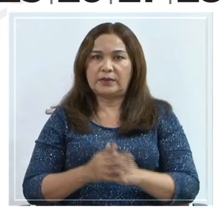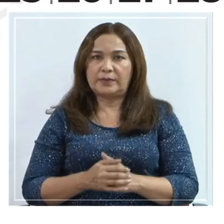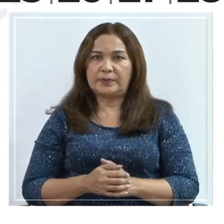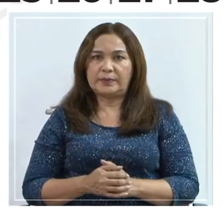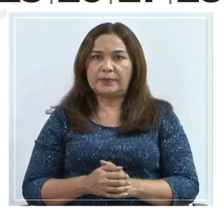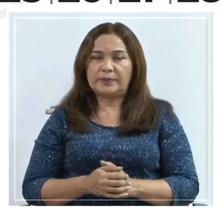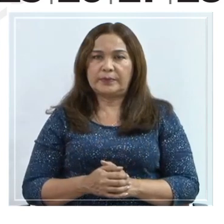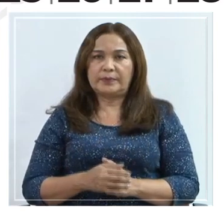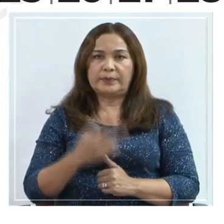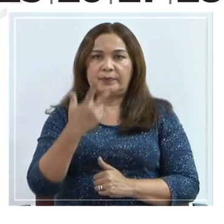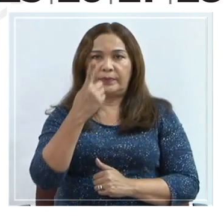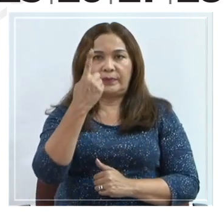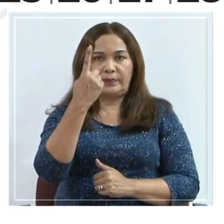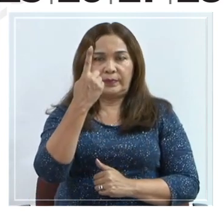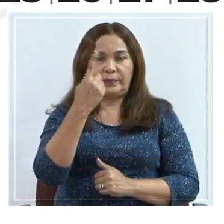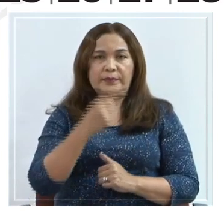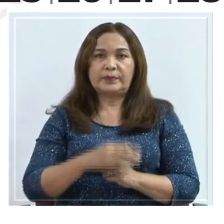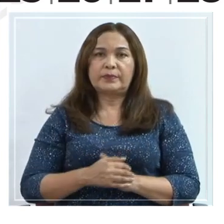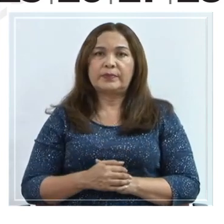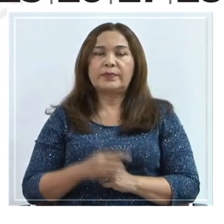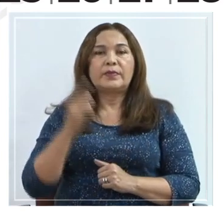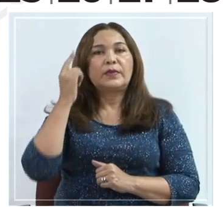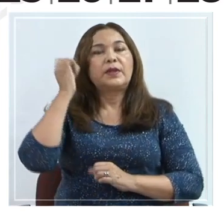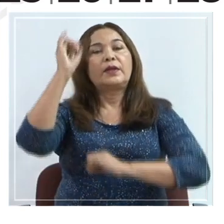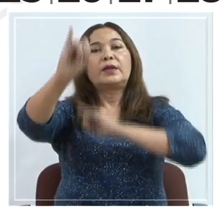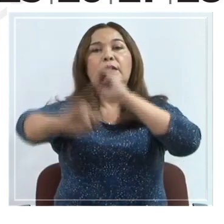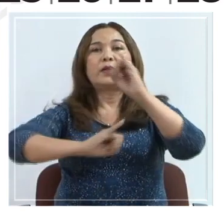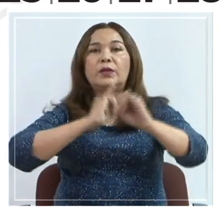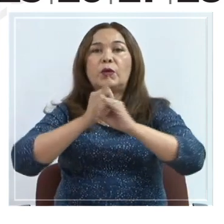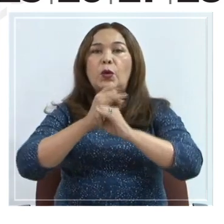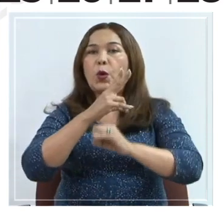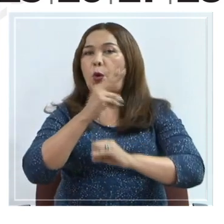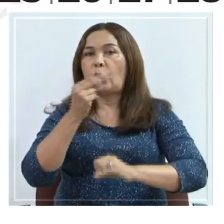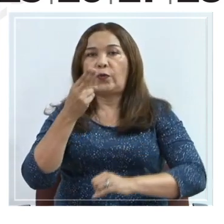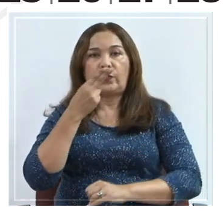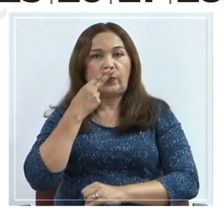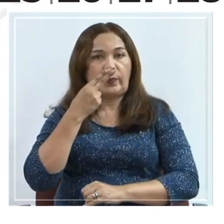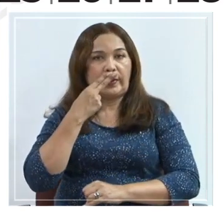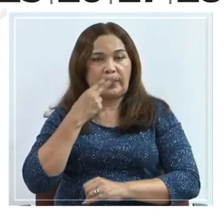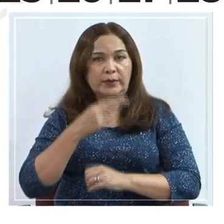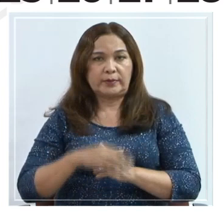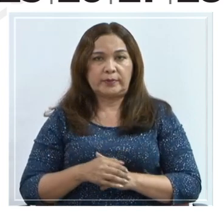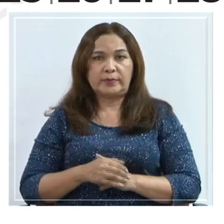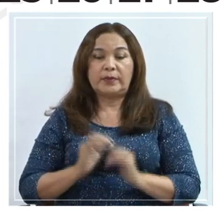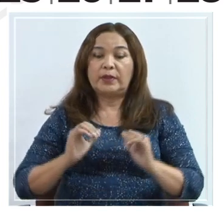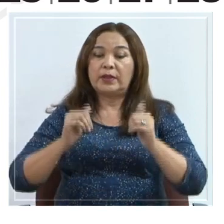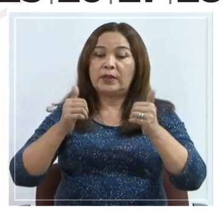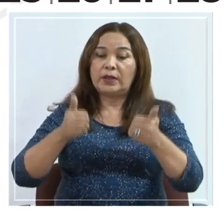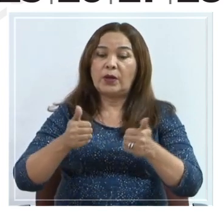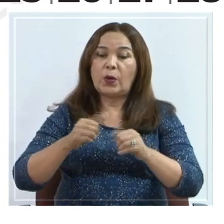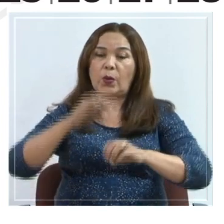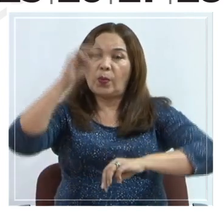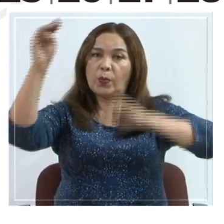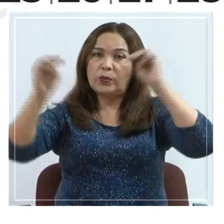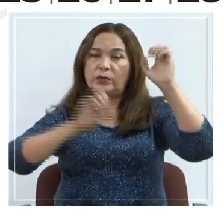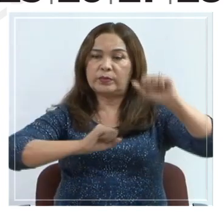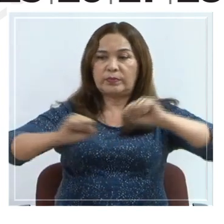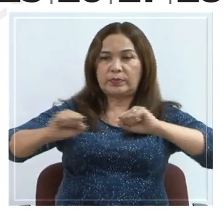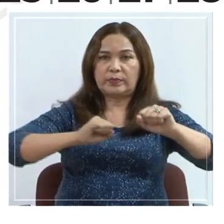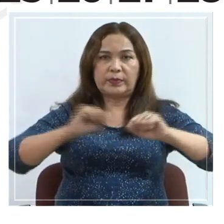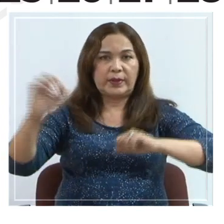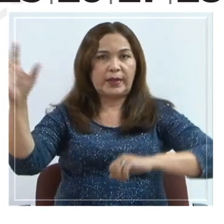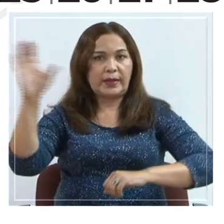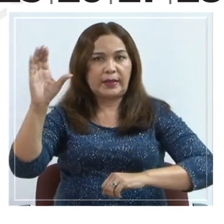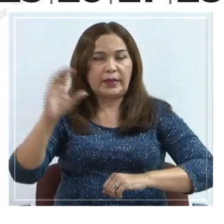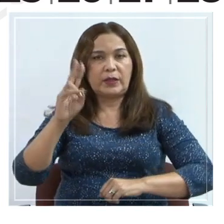día 31 día internacional de no fumar inauguración del museo sísmico de